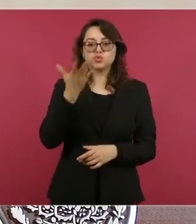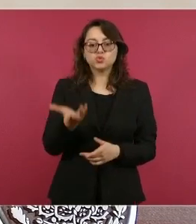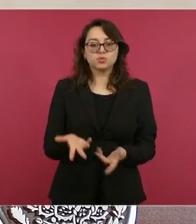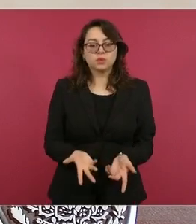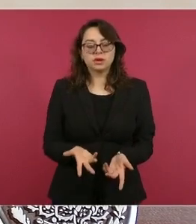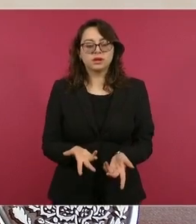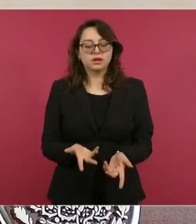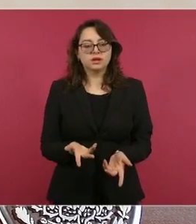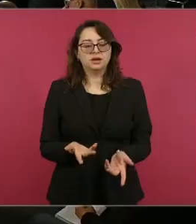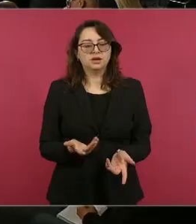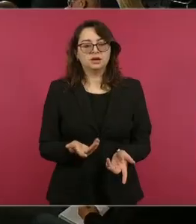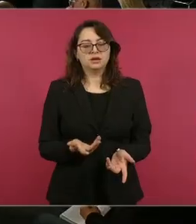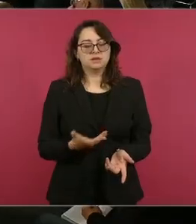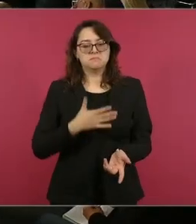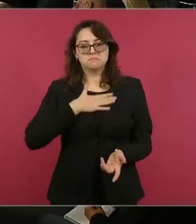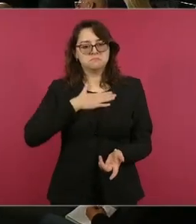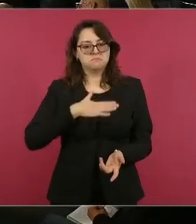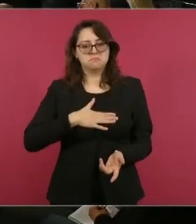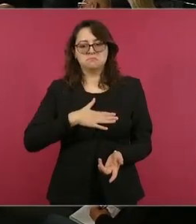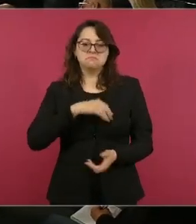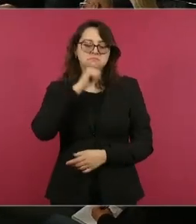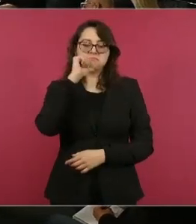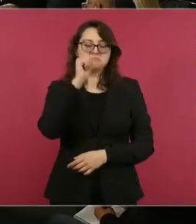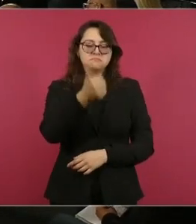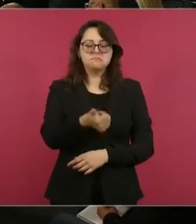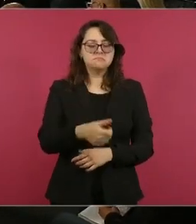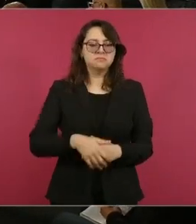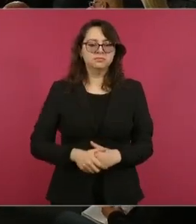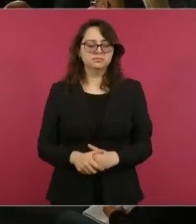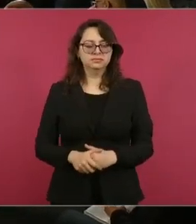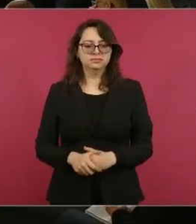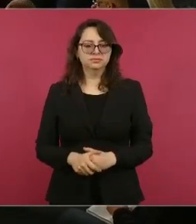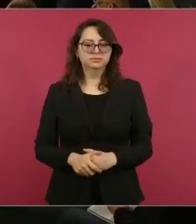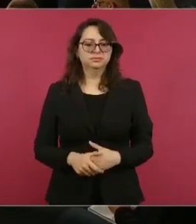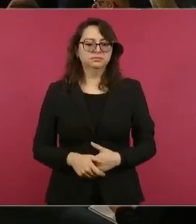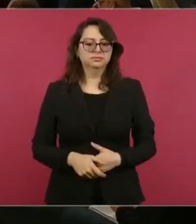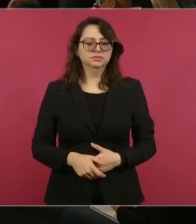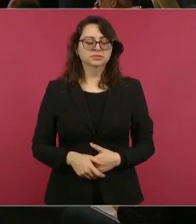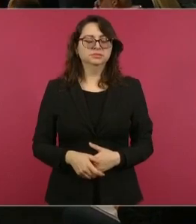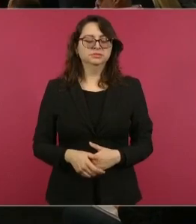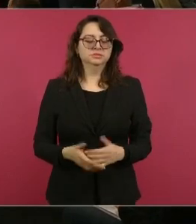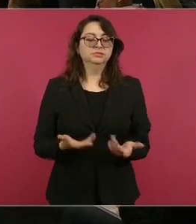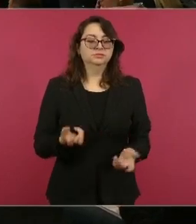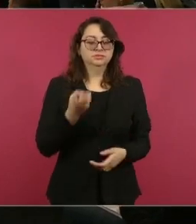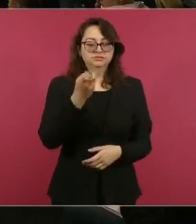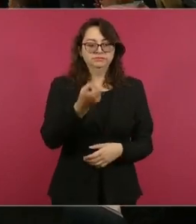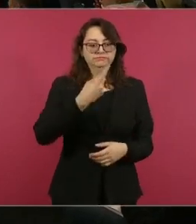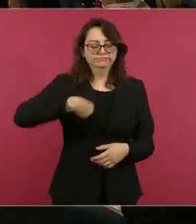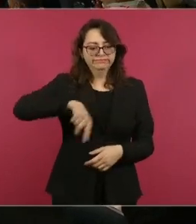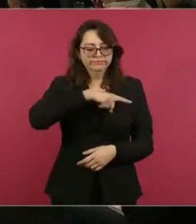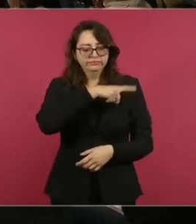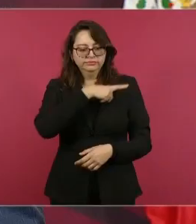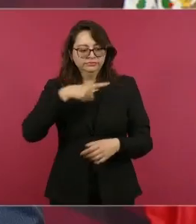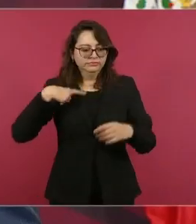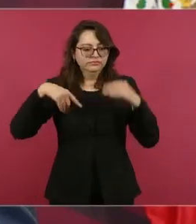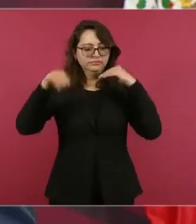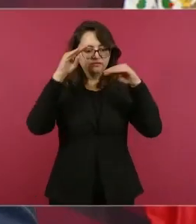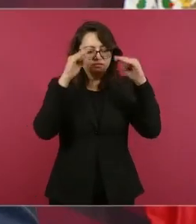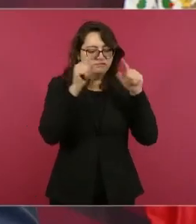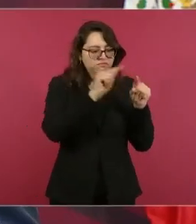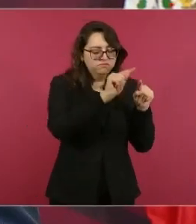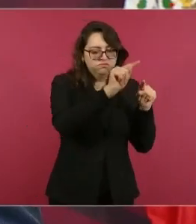que por justicia le correspondía. Entonces, tenemos que estar viendo todo esto, ahí